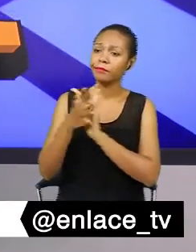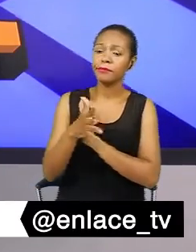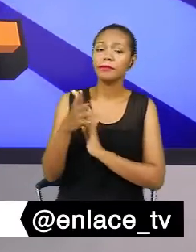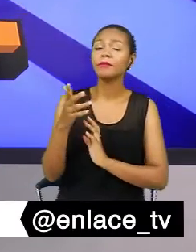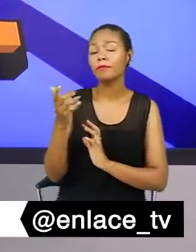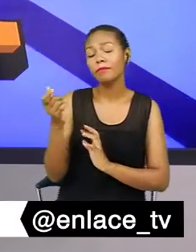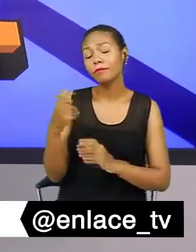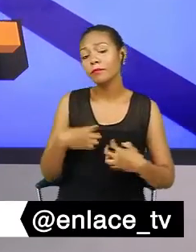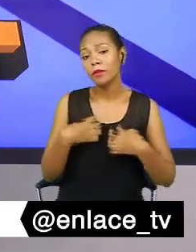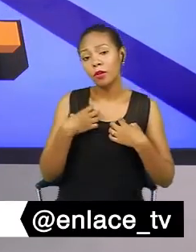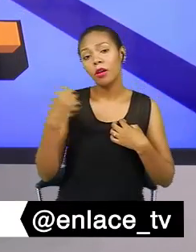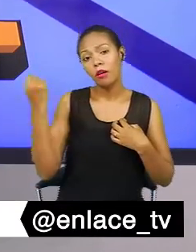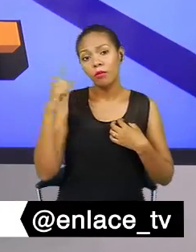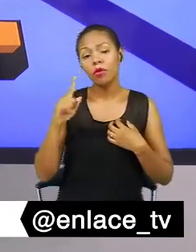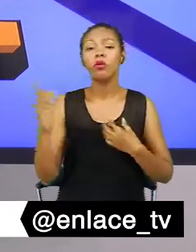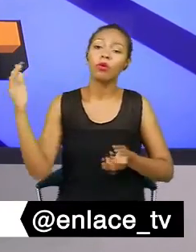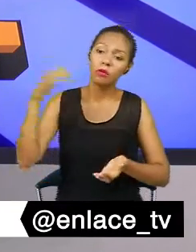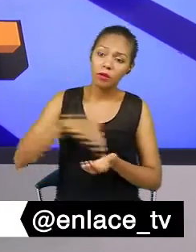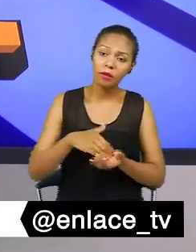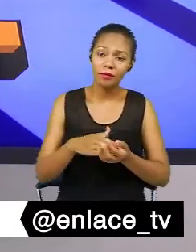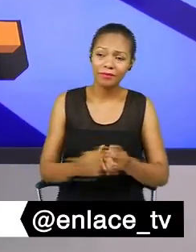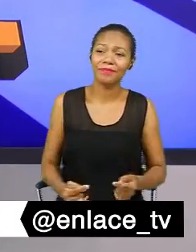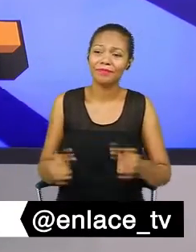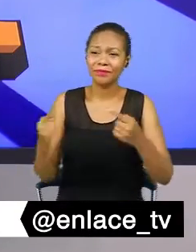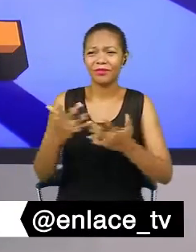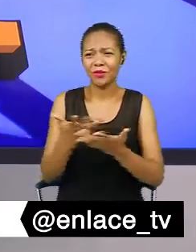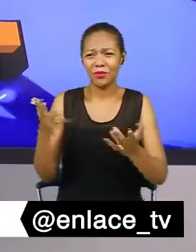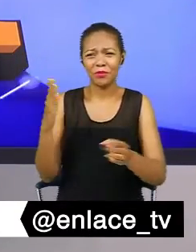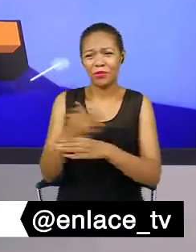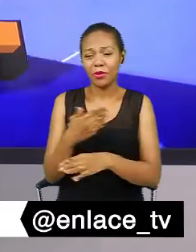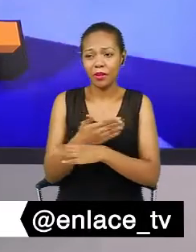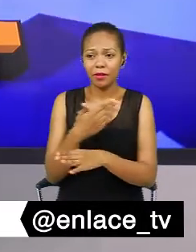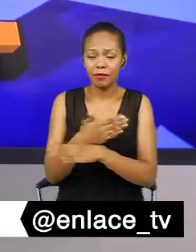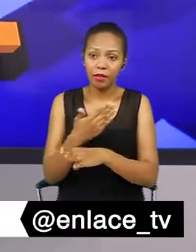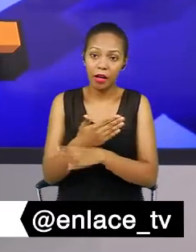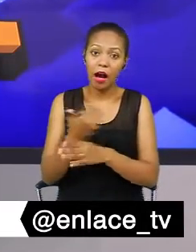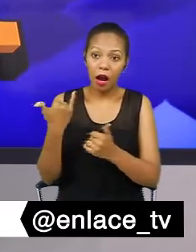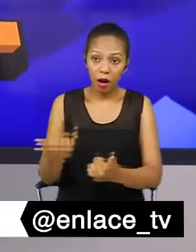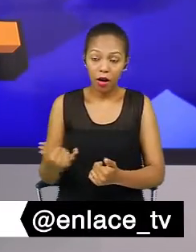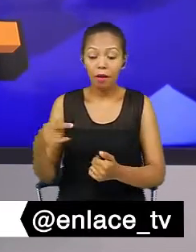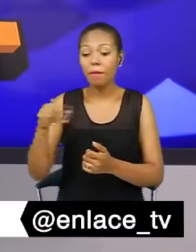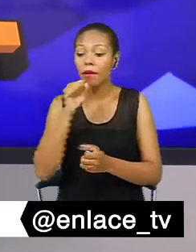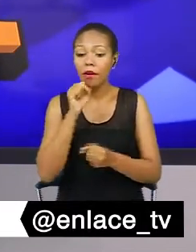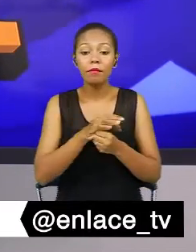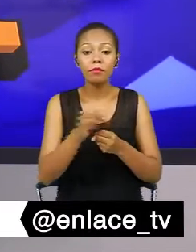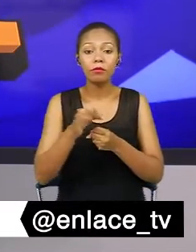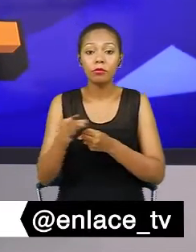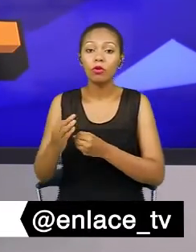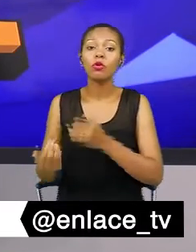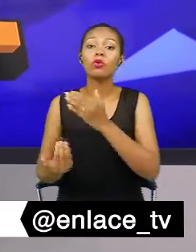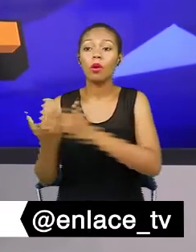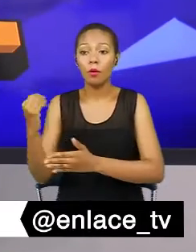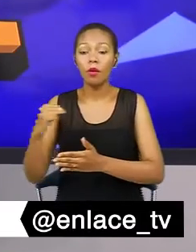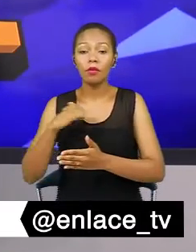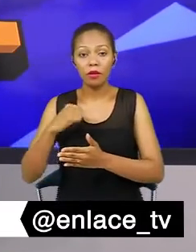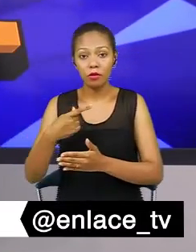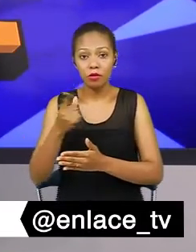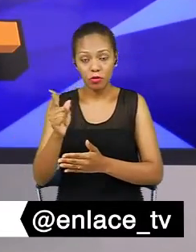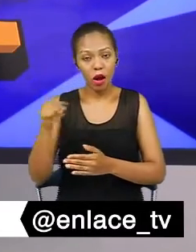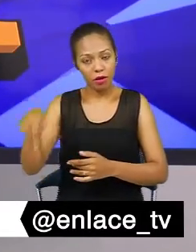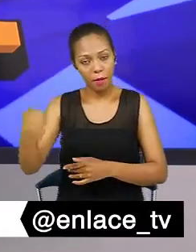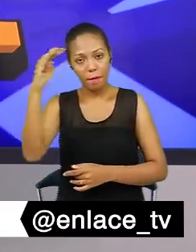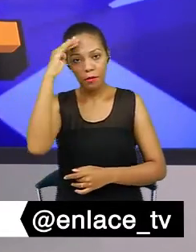su parte, las autoridades de policía del Magdalena Medio ya socializan el nuevo Código Nacional de Policía. Esta y otras informaciones serán